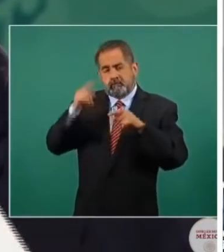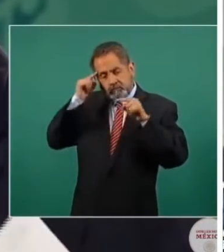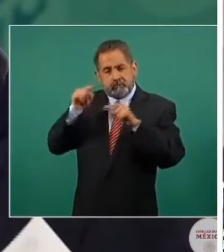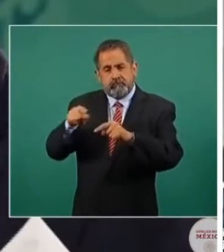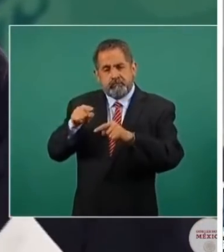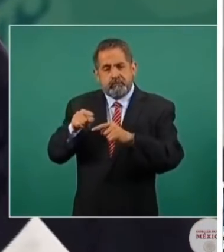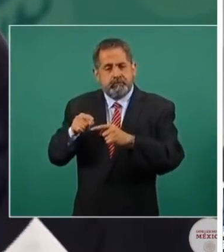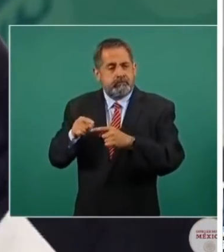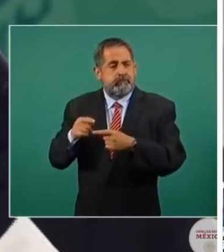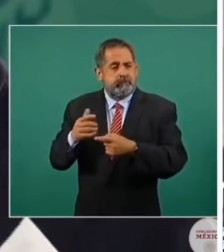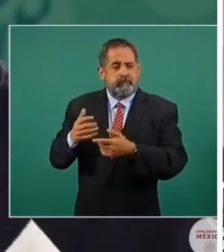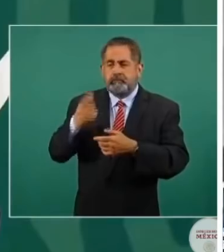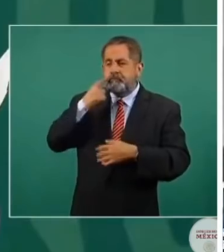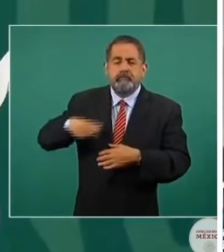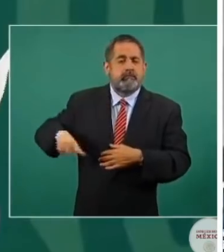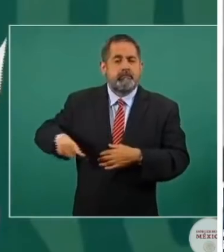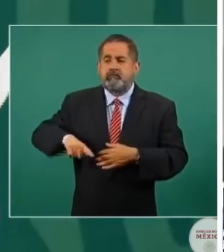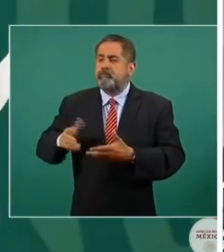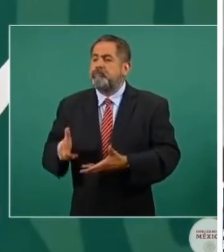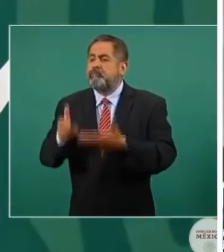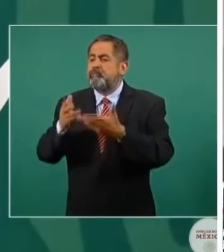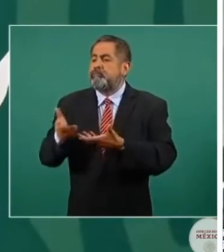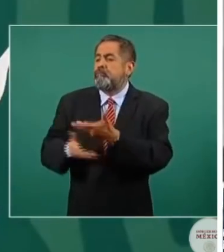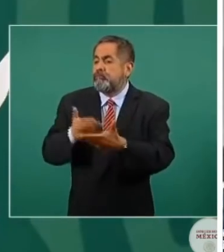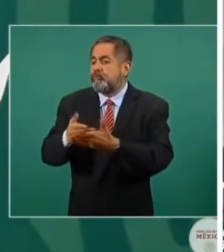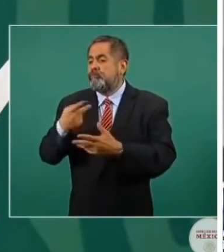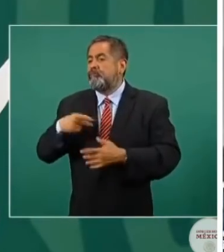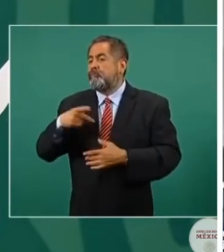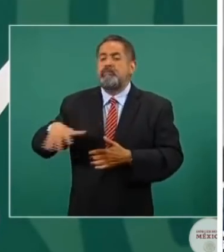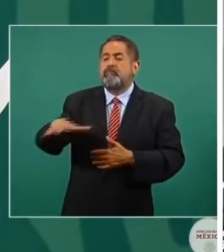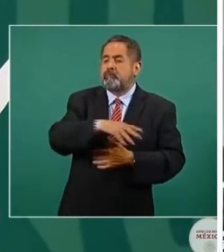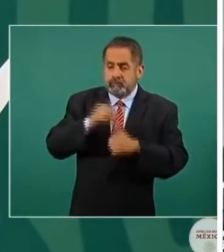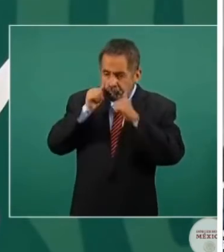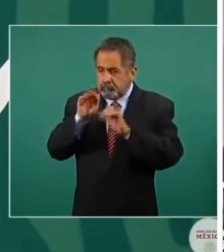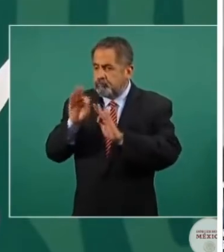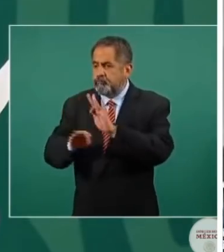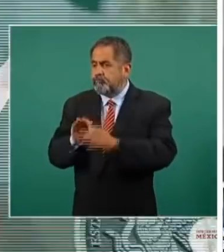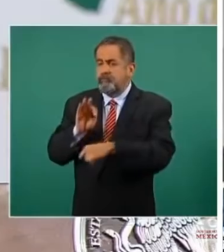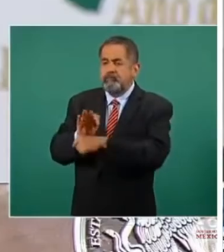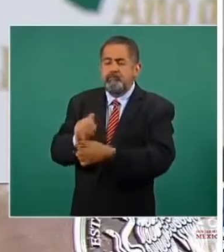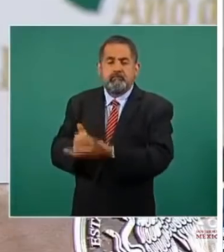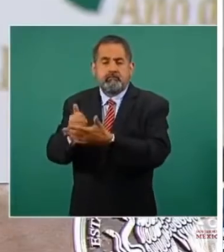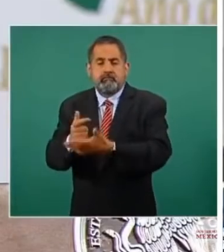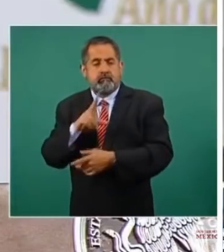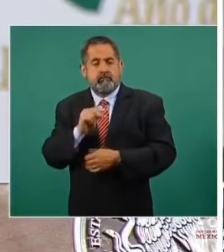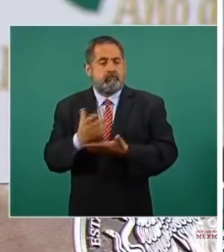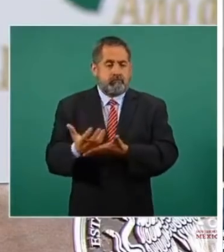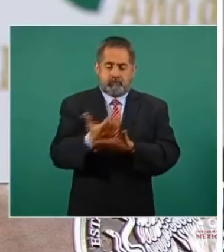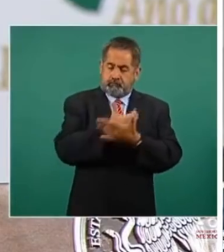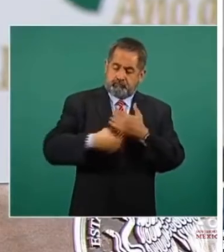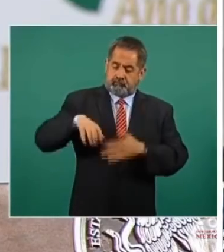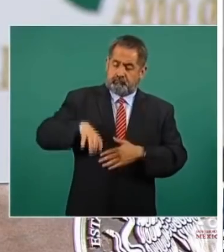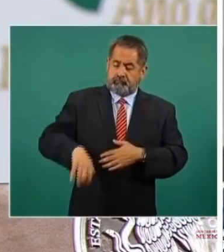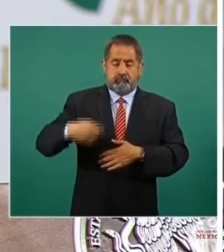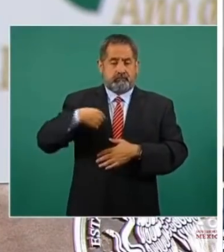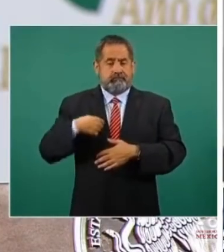mensuales. Los adultos mayores hoy tienen una pensión asegurada en la Constitución. Los estudiantes